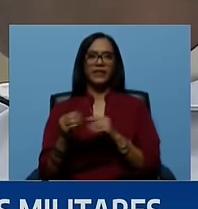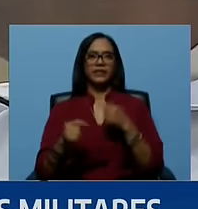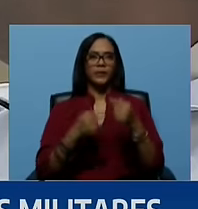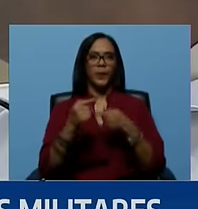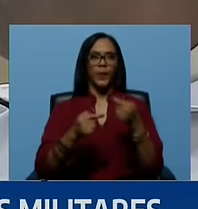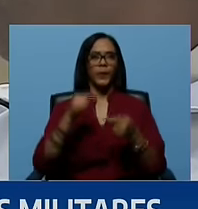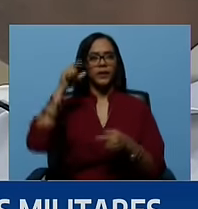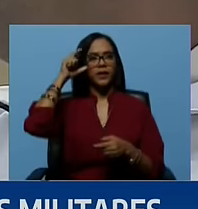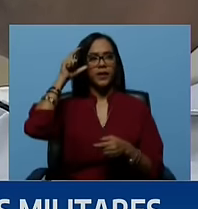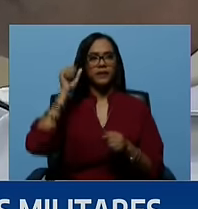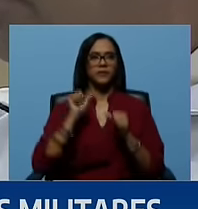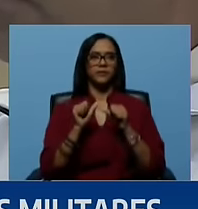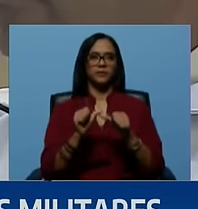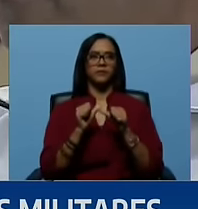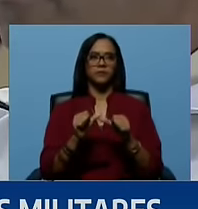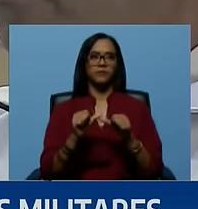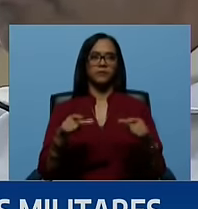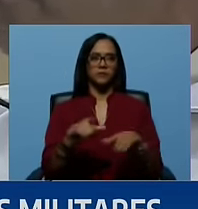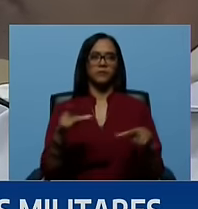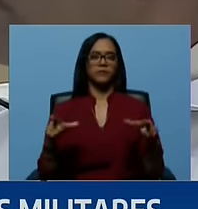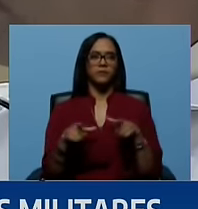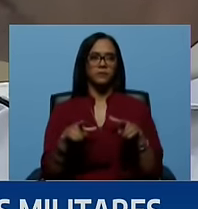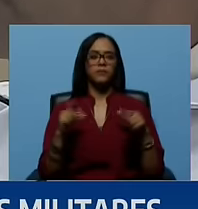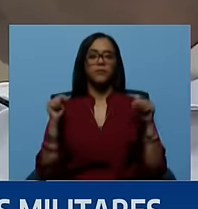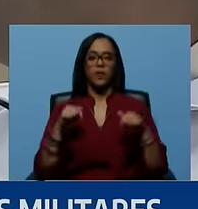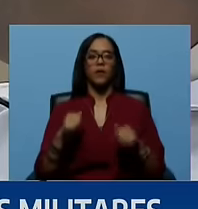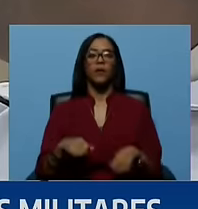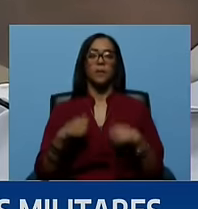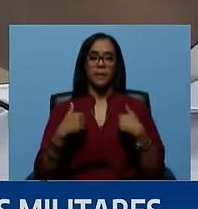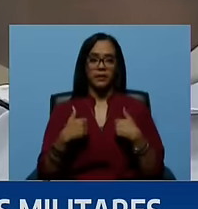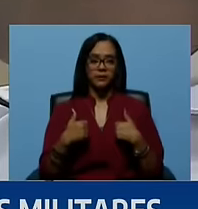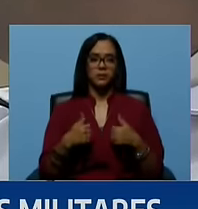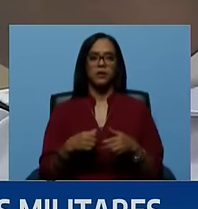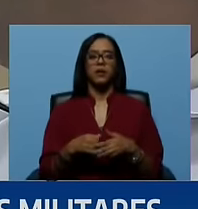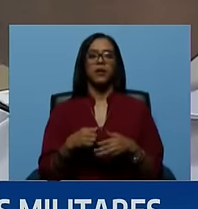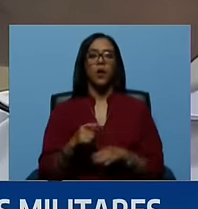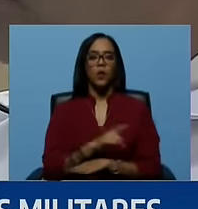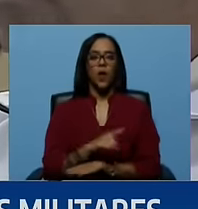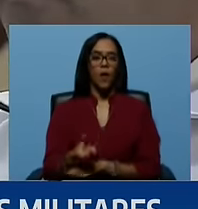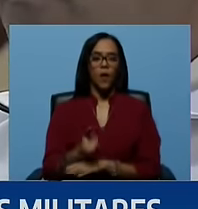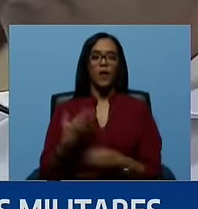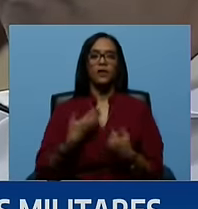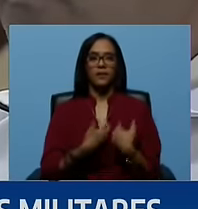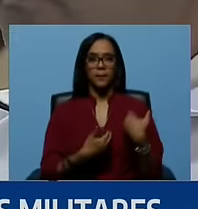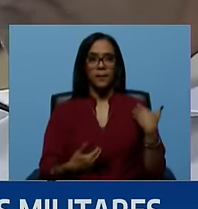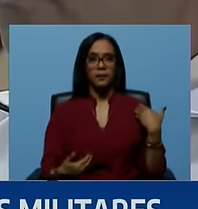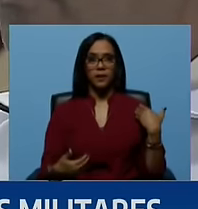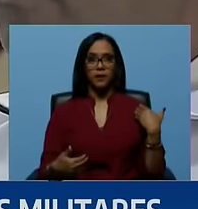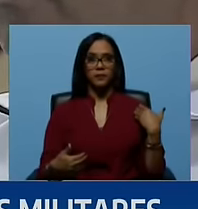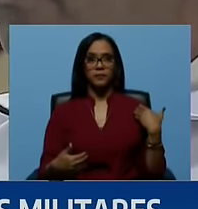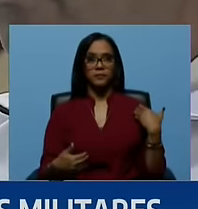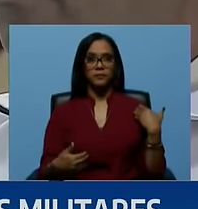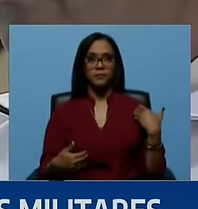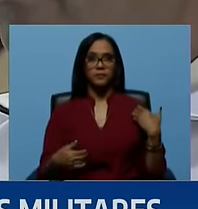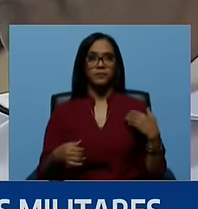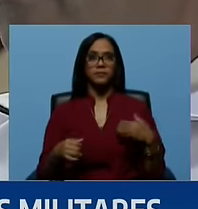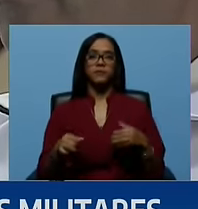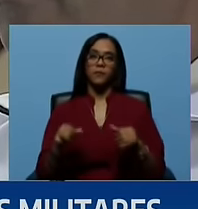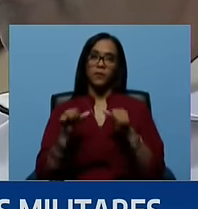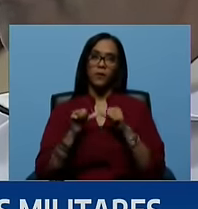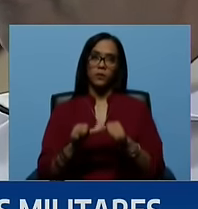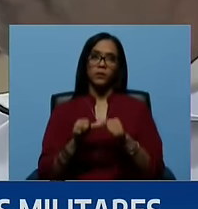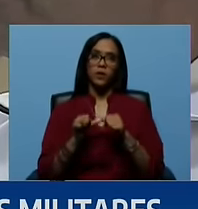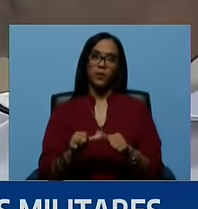de mantener sus espacios y hoy más que una orden del presidente mantener